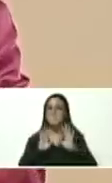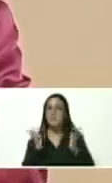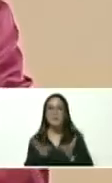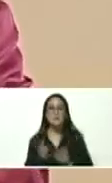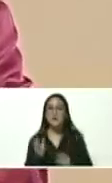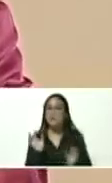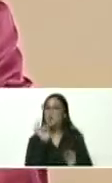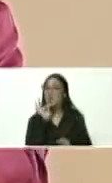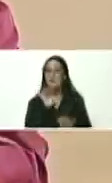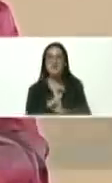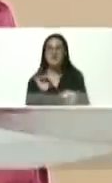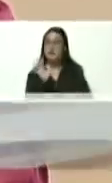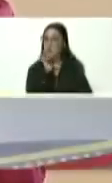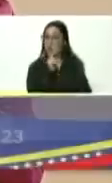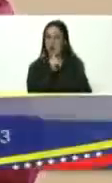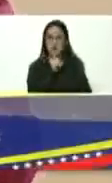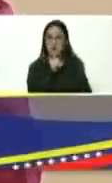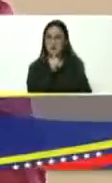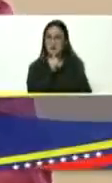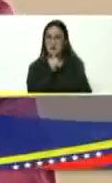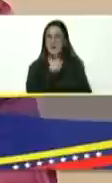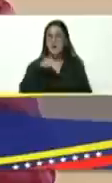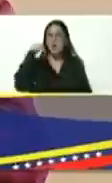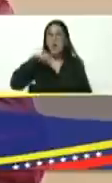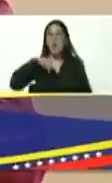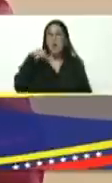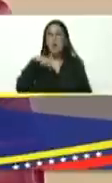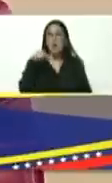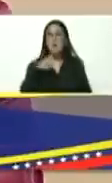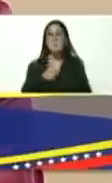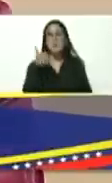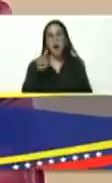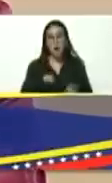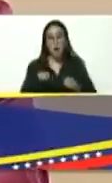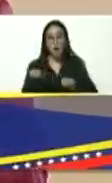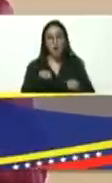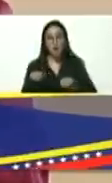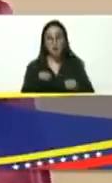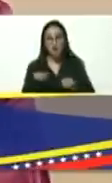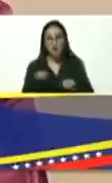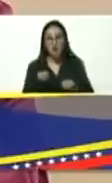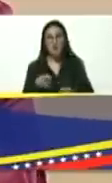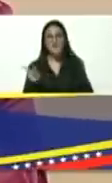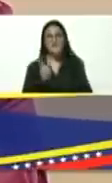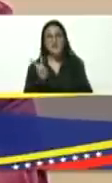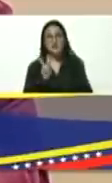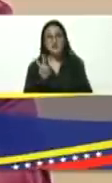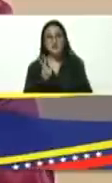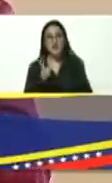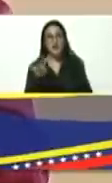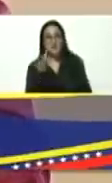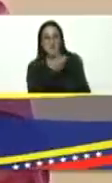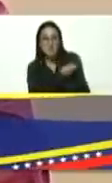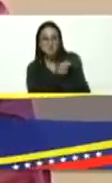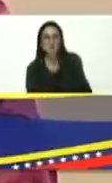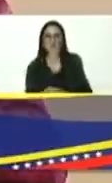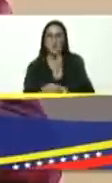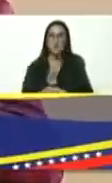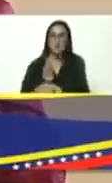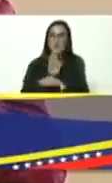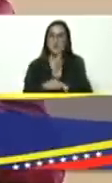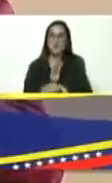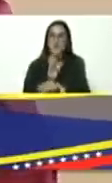terminado que hoy por hoy se tiene mayor control y en venezuela con la vacunación y los cuidados